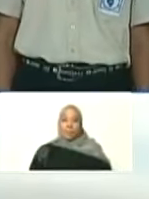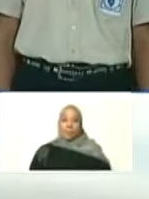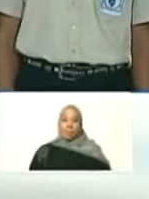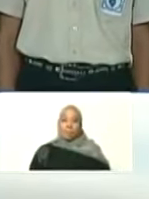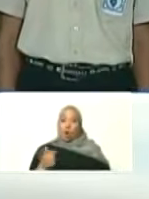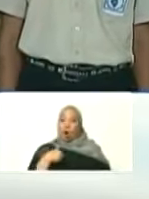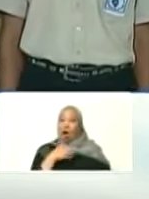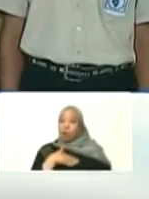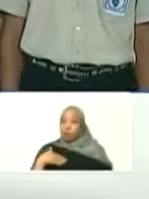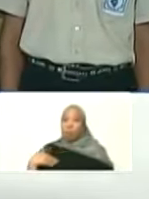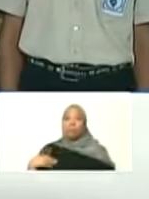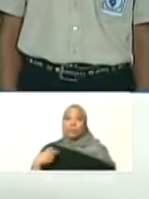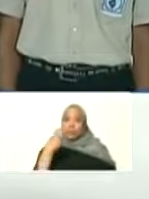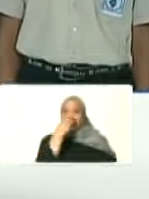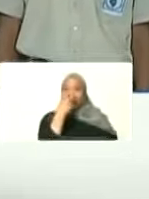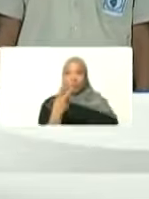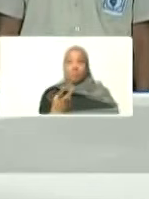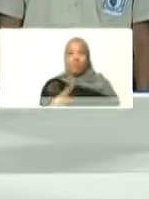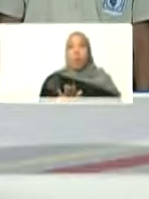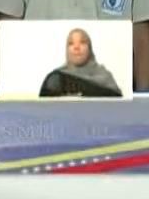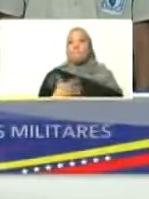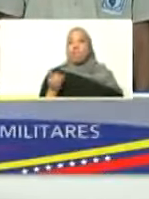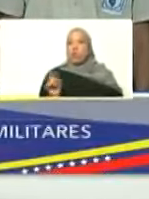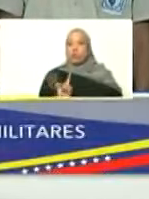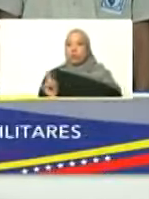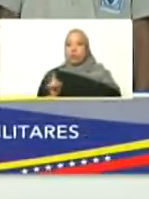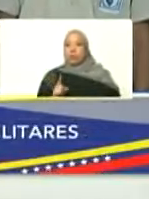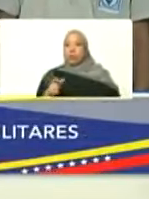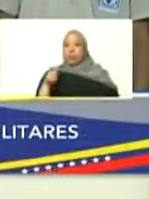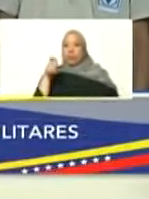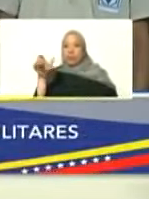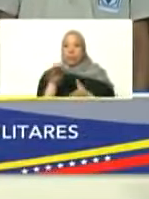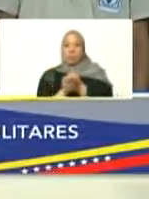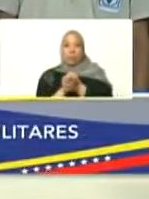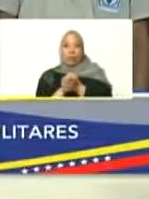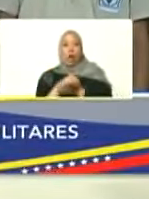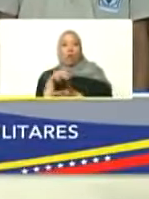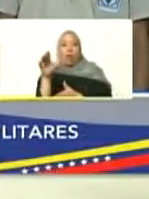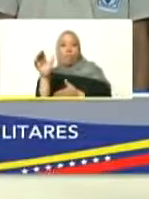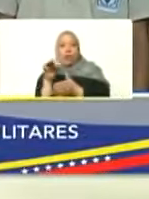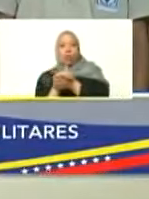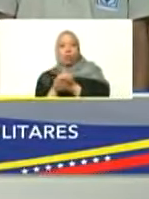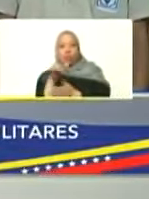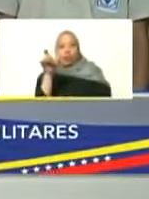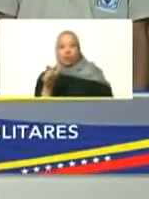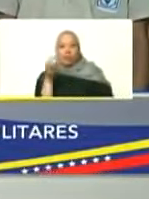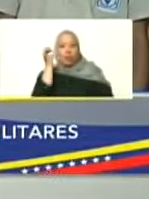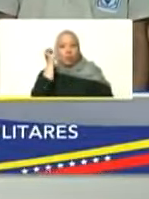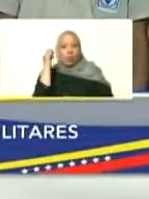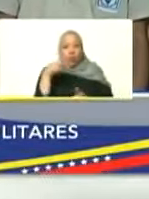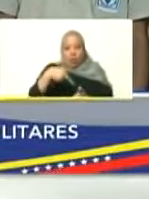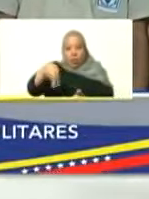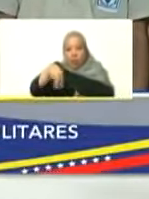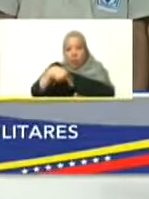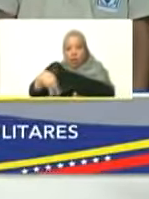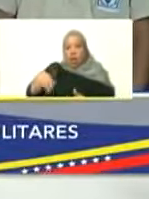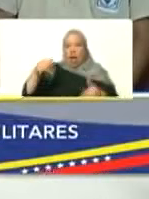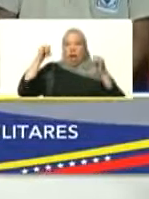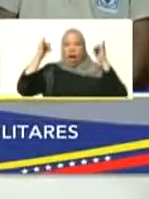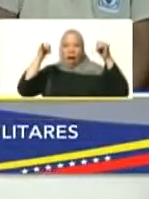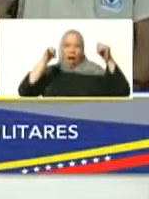Iremos, pues. Si no puedo ir yo, les mando a Escalona, que él baila reggaetón, pero bastante,